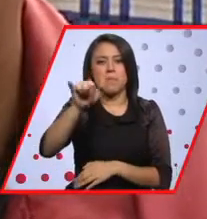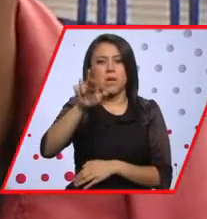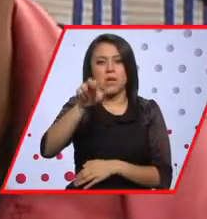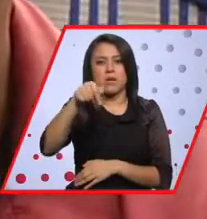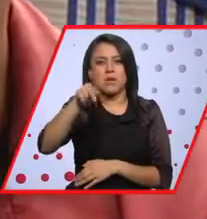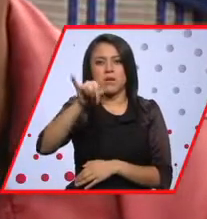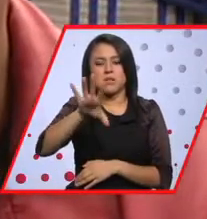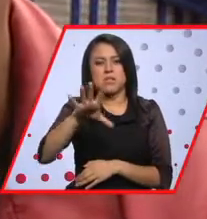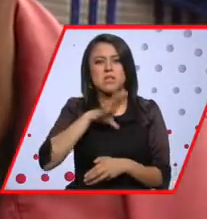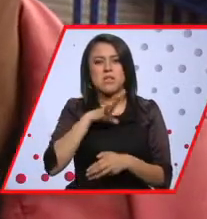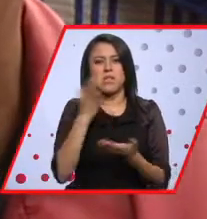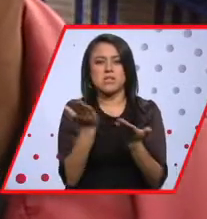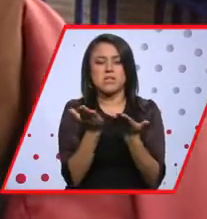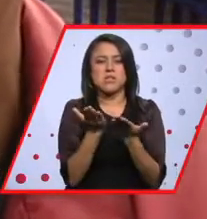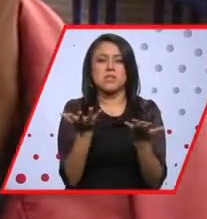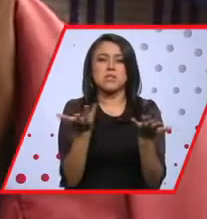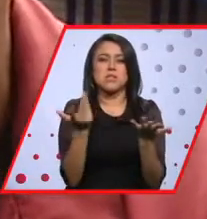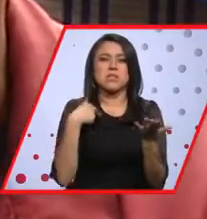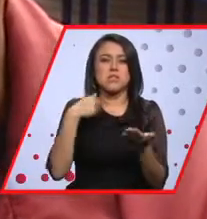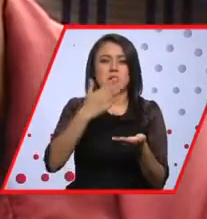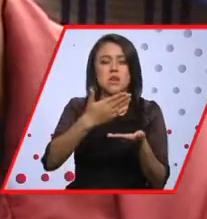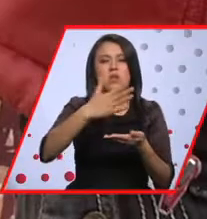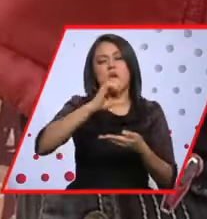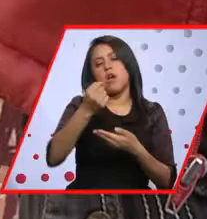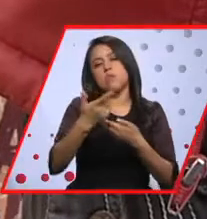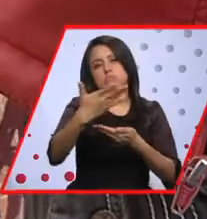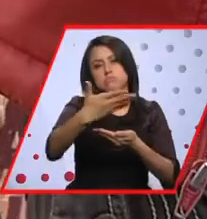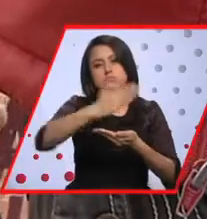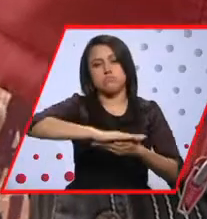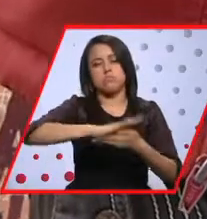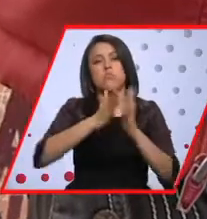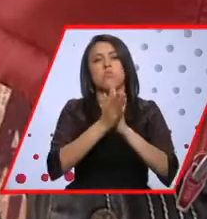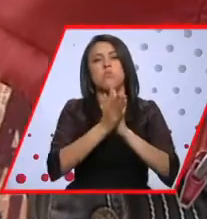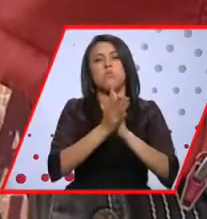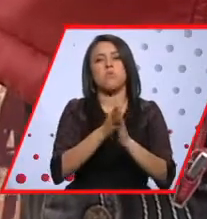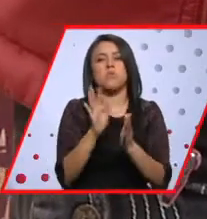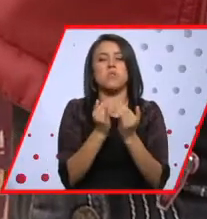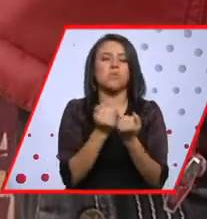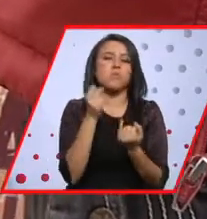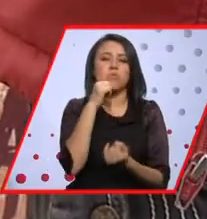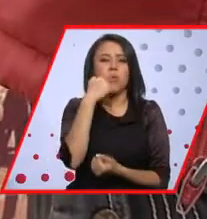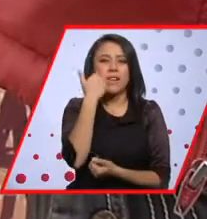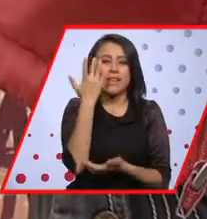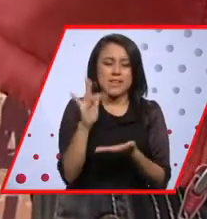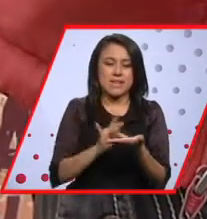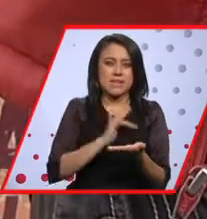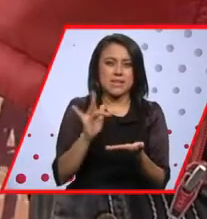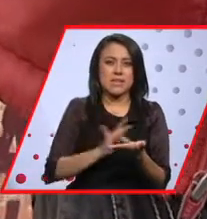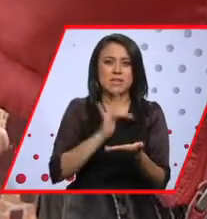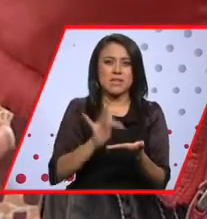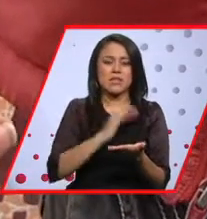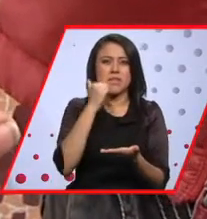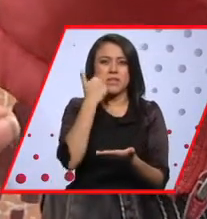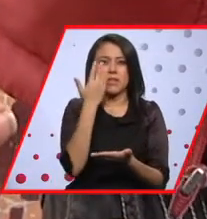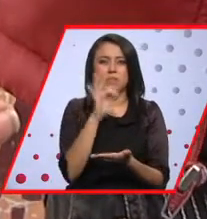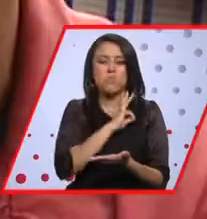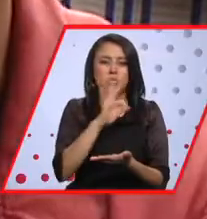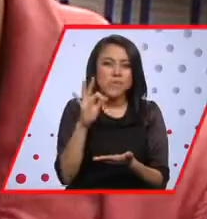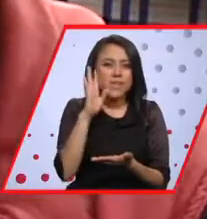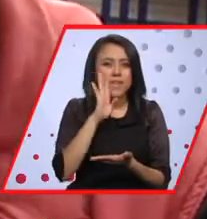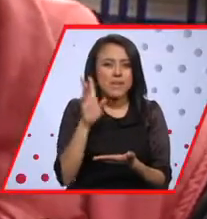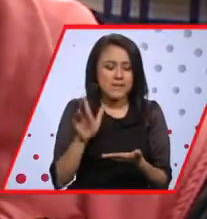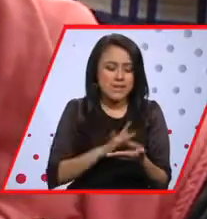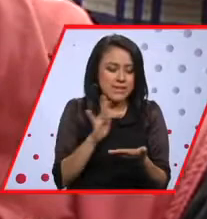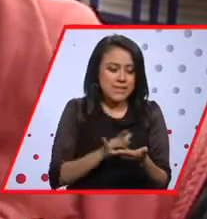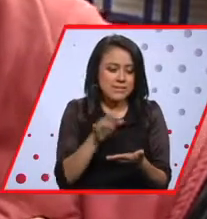Es portátil o de portafolio, como muchos la conocen. Quiero solicitar también la tableta porque en ella, pues se puede decir, voy a